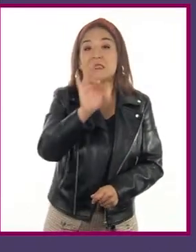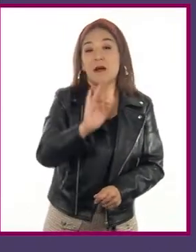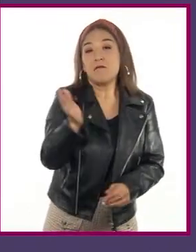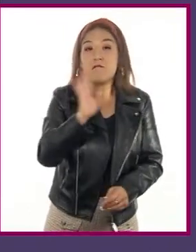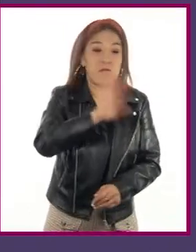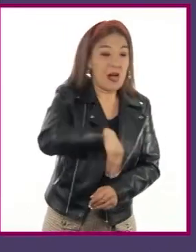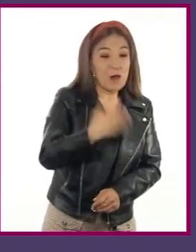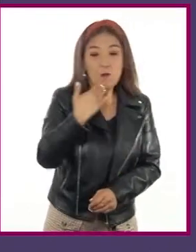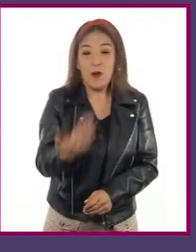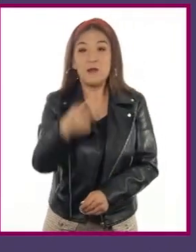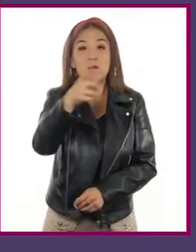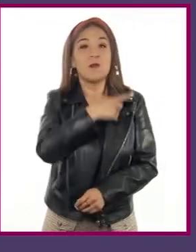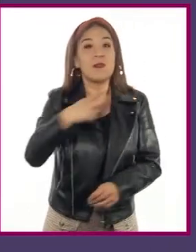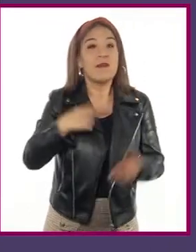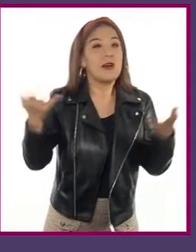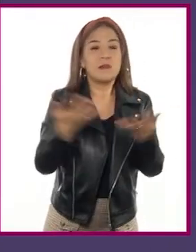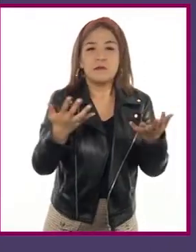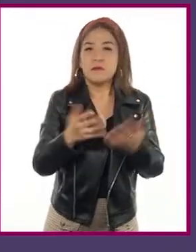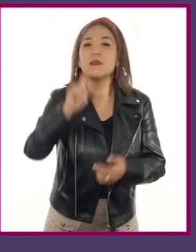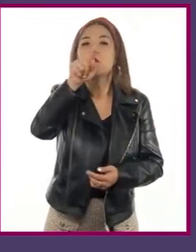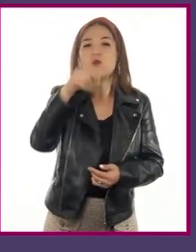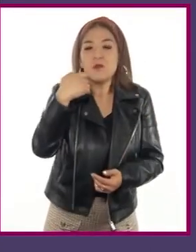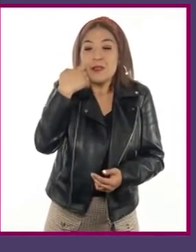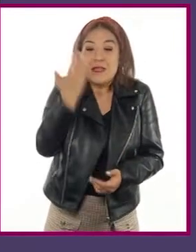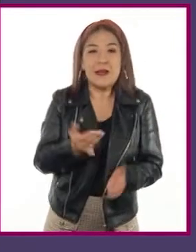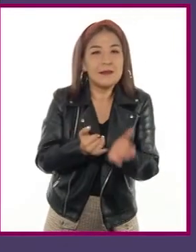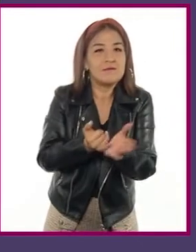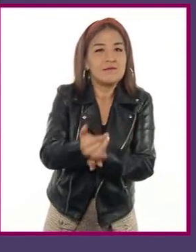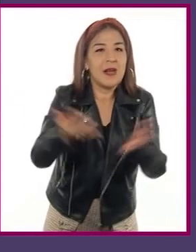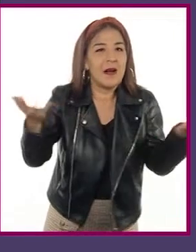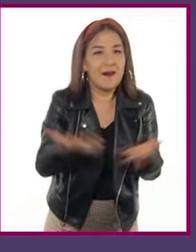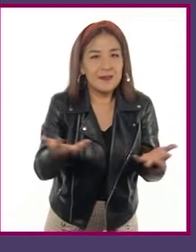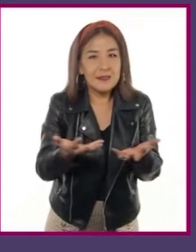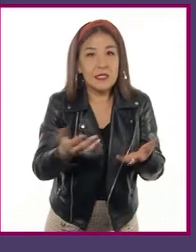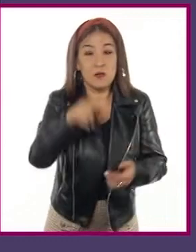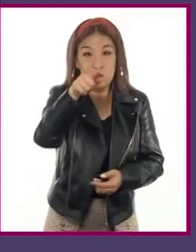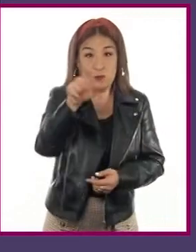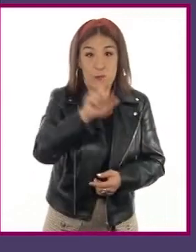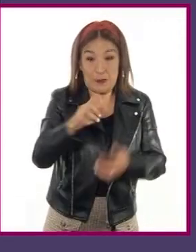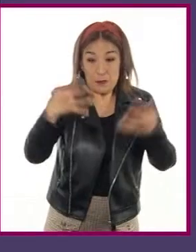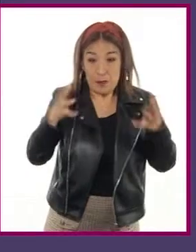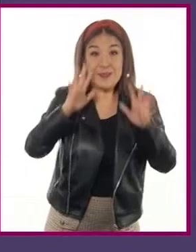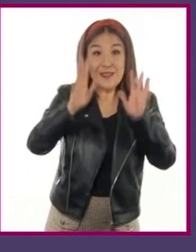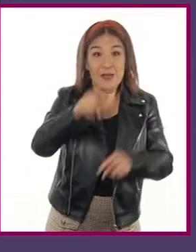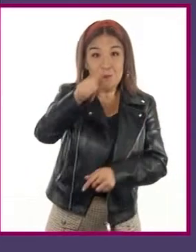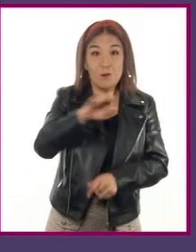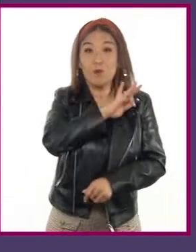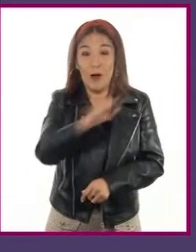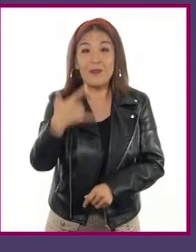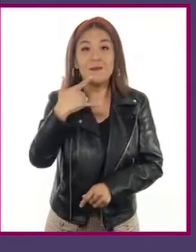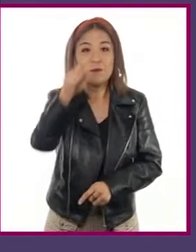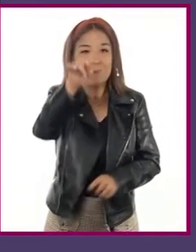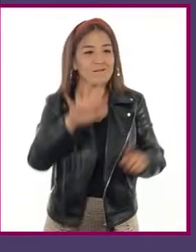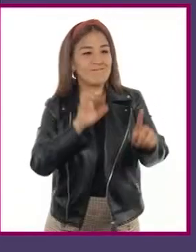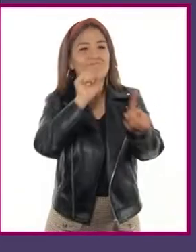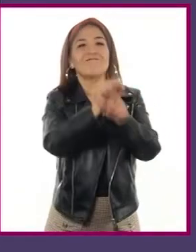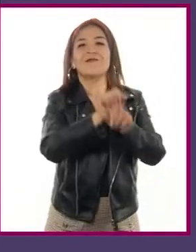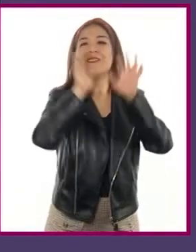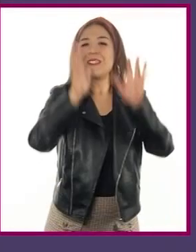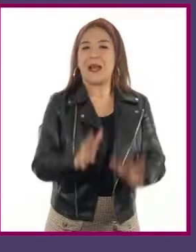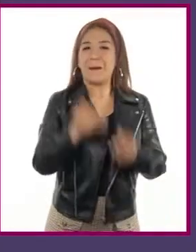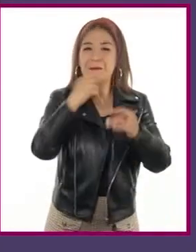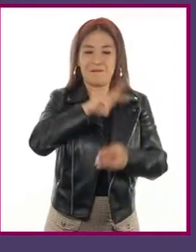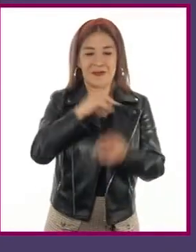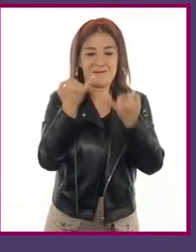que se debe hacer, sino porque lo queremos hacer. Al lograr esto, podemos decir que hemos alcanzado la autonomía